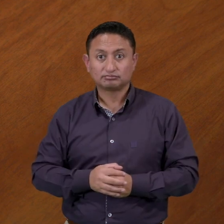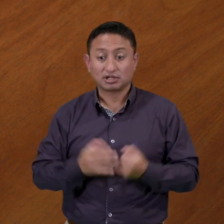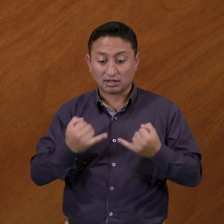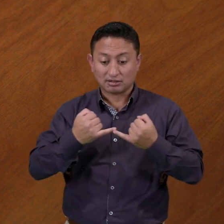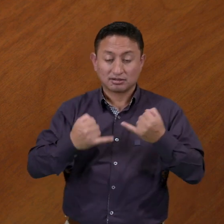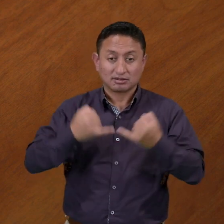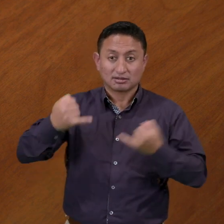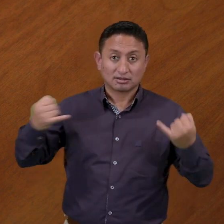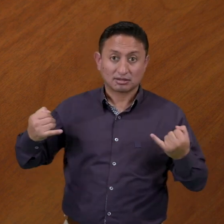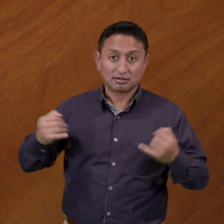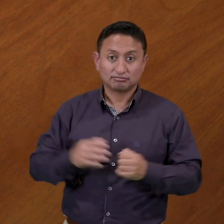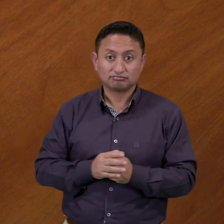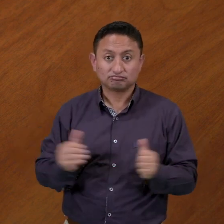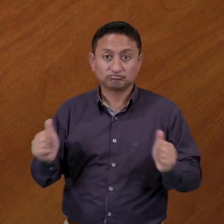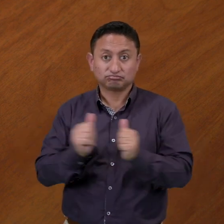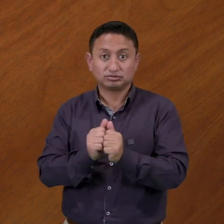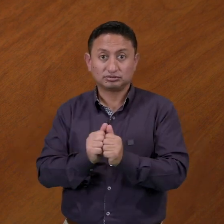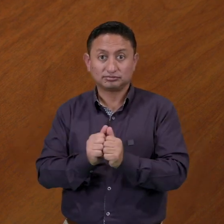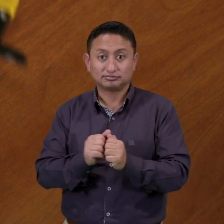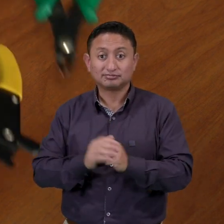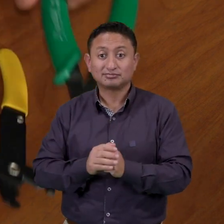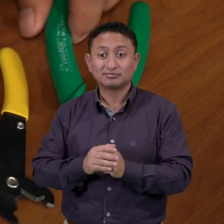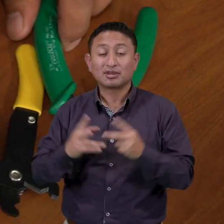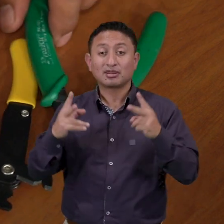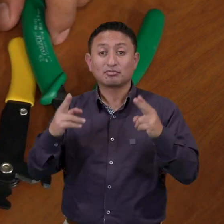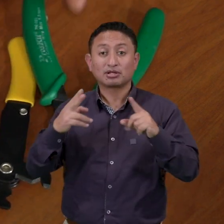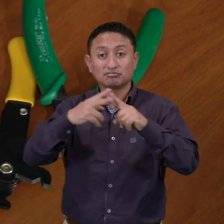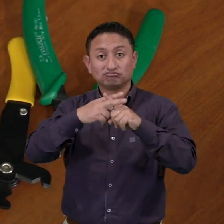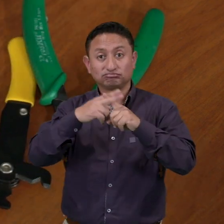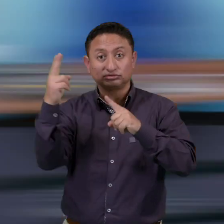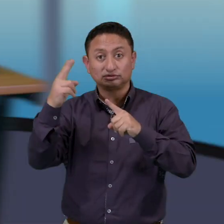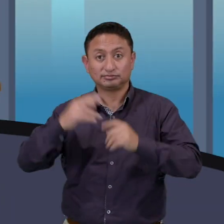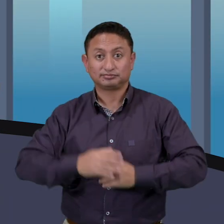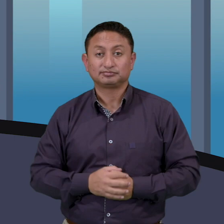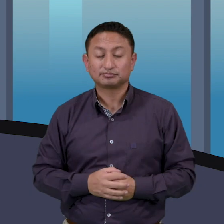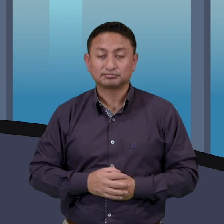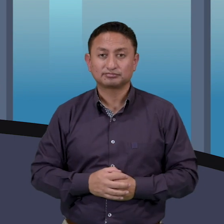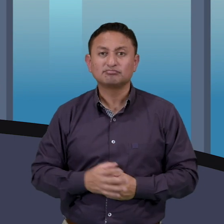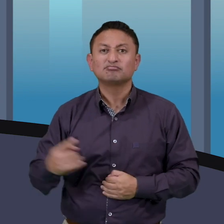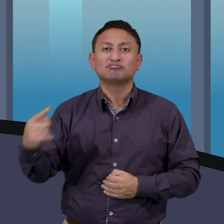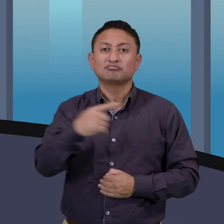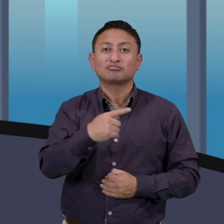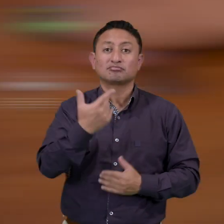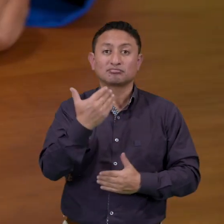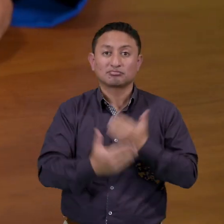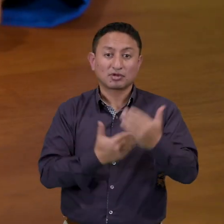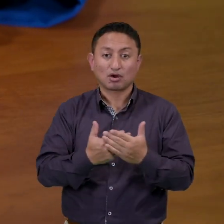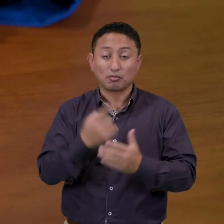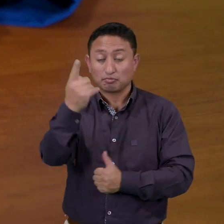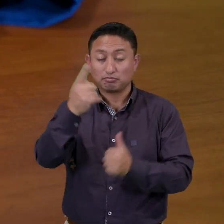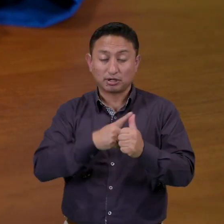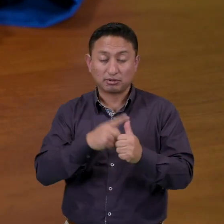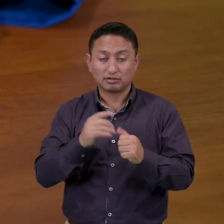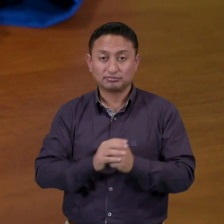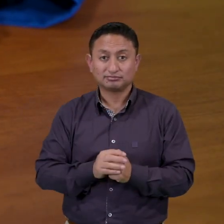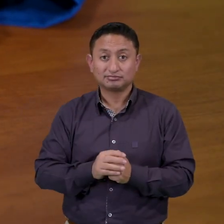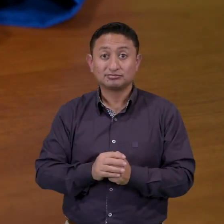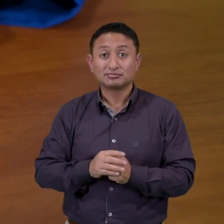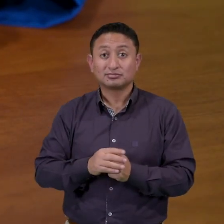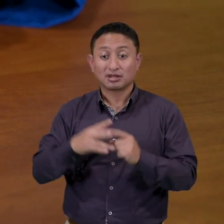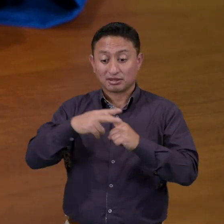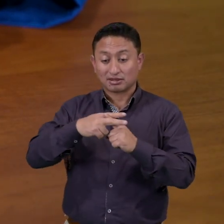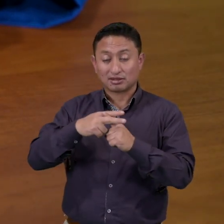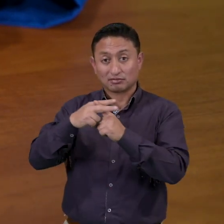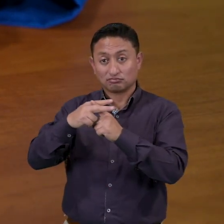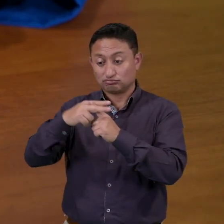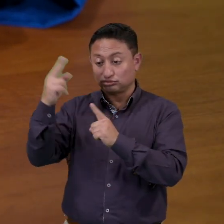metro de cable, junto con pinzas y pelacables. Estos son los pasos. Primero, pelen los extremos de